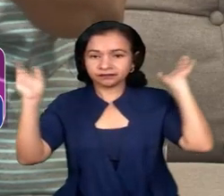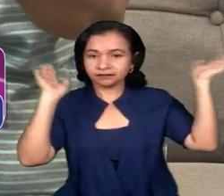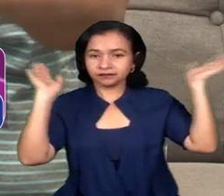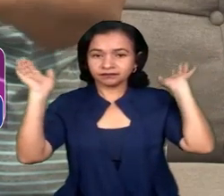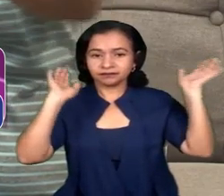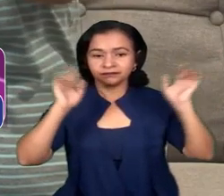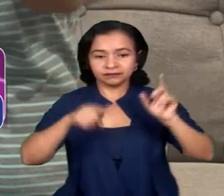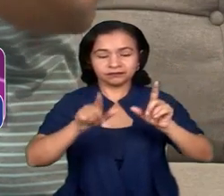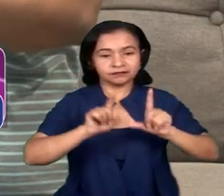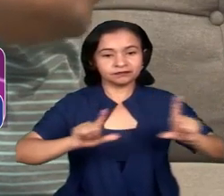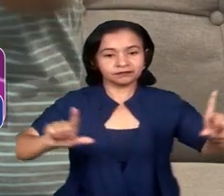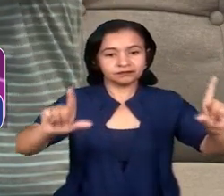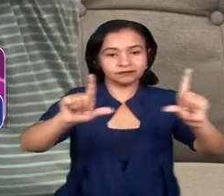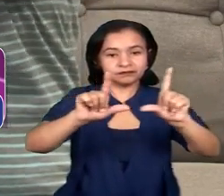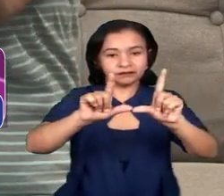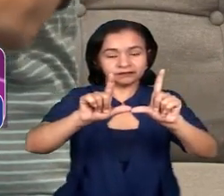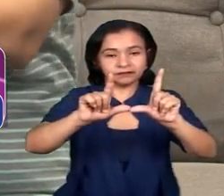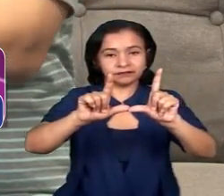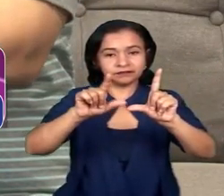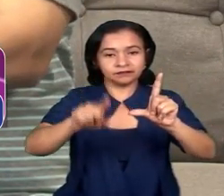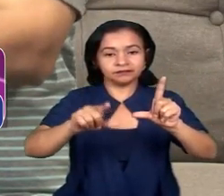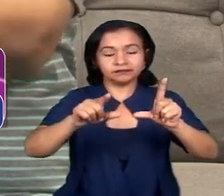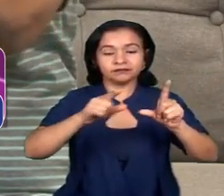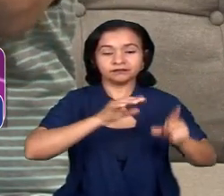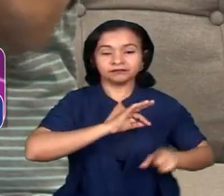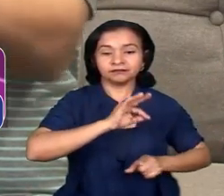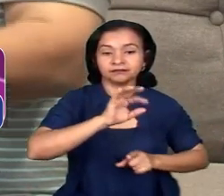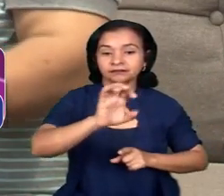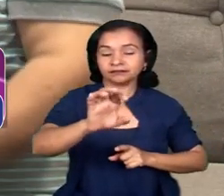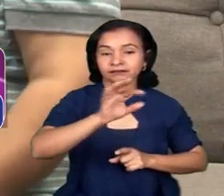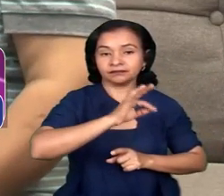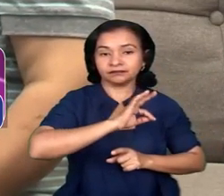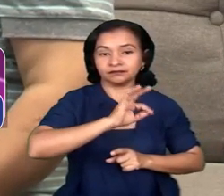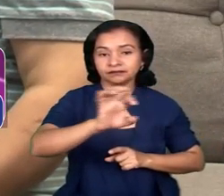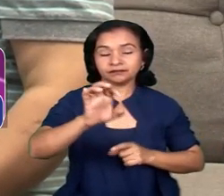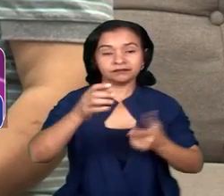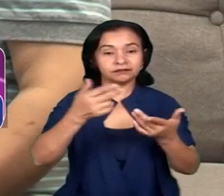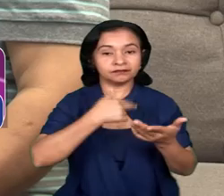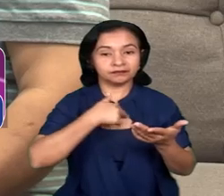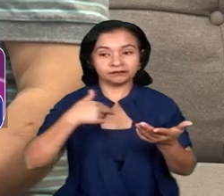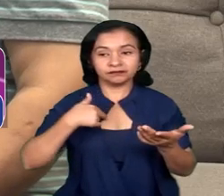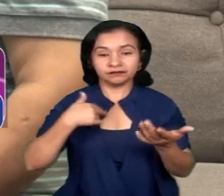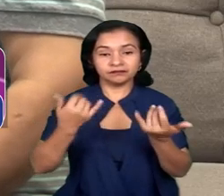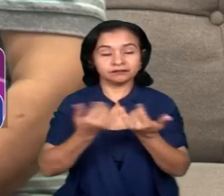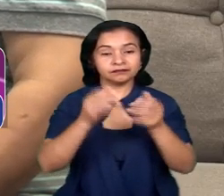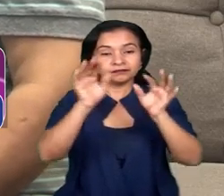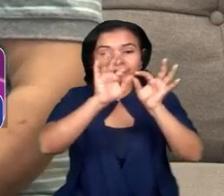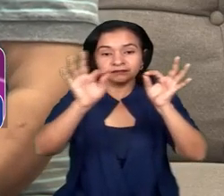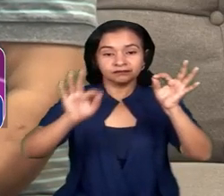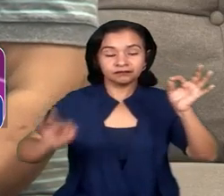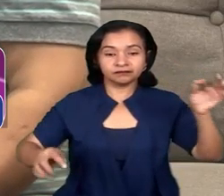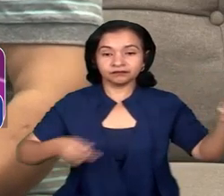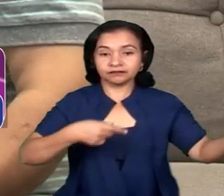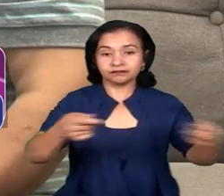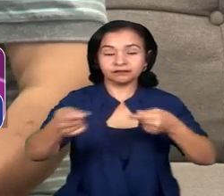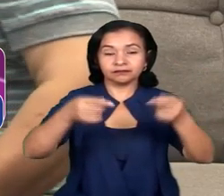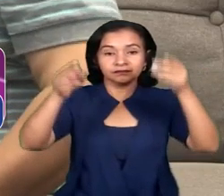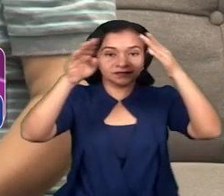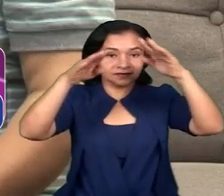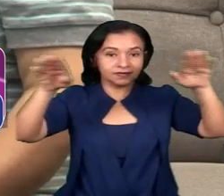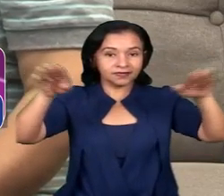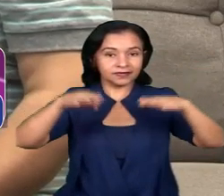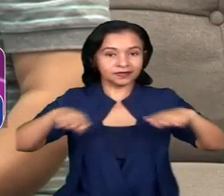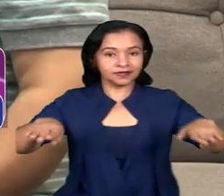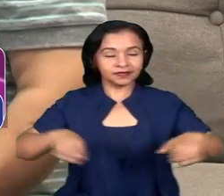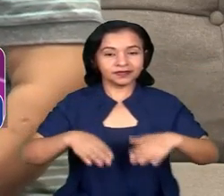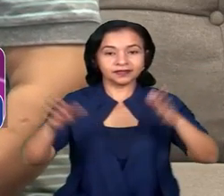zona comercial donde se va a llamar la Plaza de la Fe, que es la feria navideña que tenemos